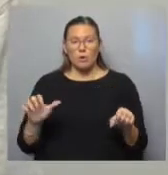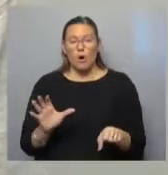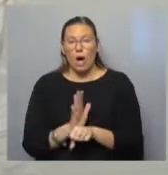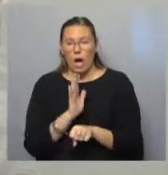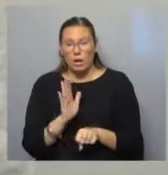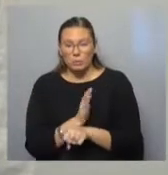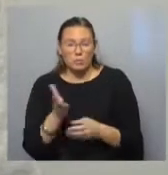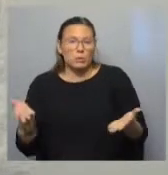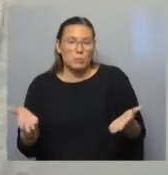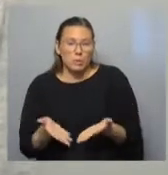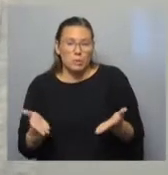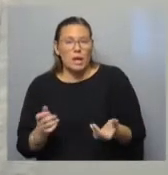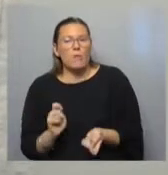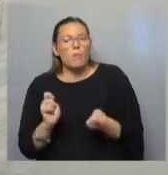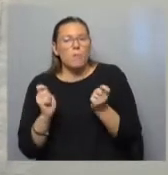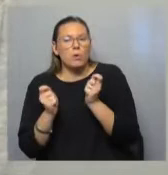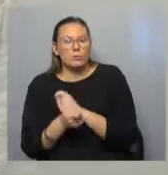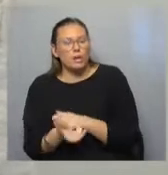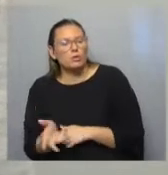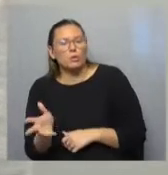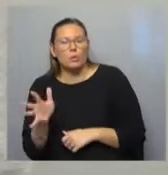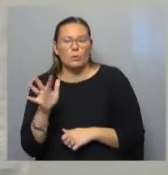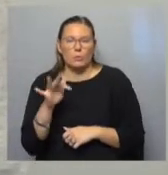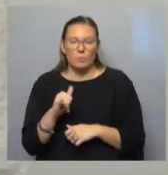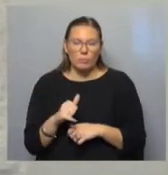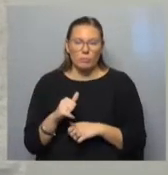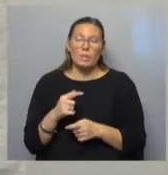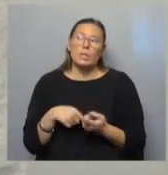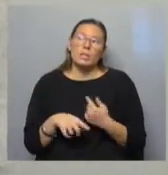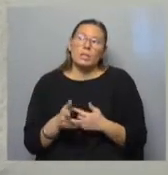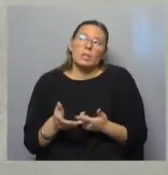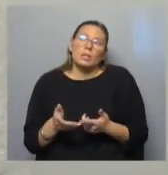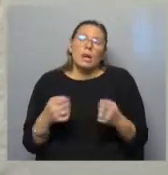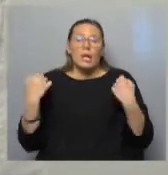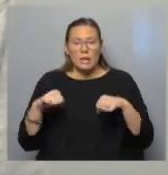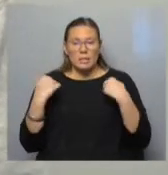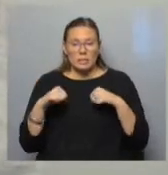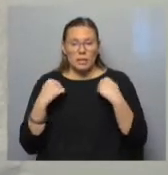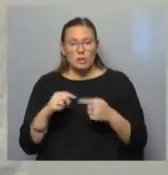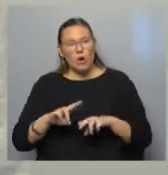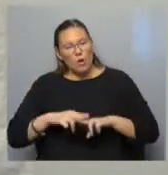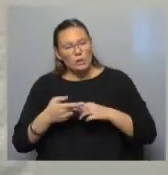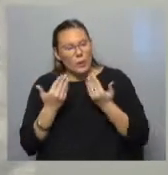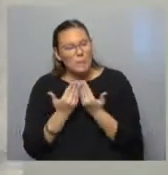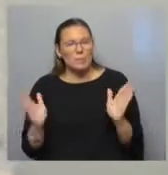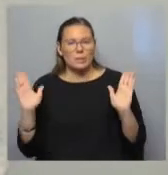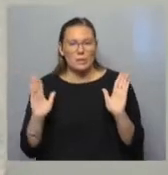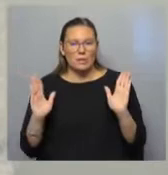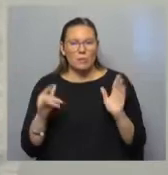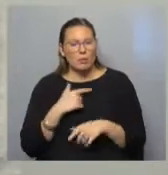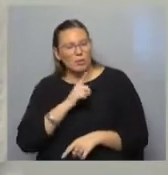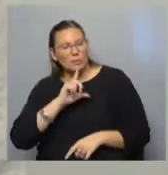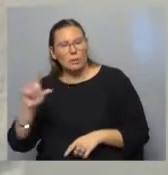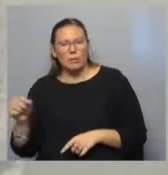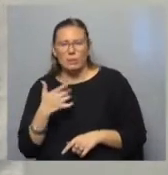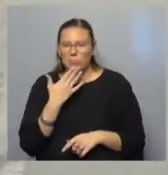del presente, modifica día a día. Entonces es como que cada ensayo es como un volver a empezar, ¿no? Y cada vez cuando te vas es como